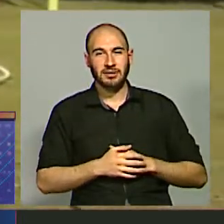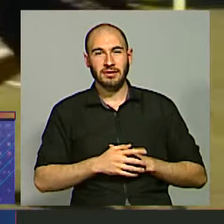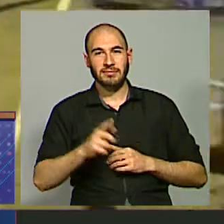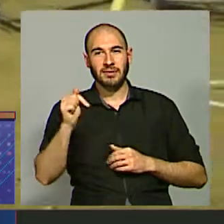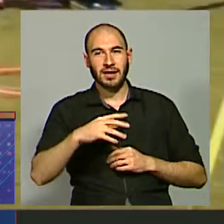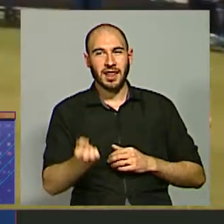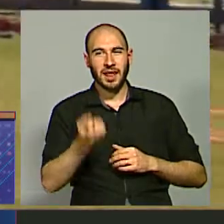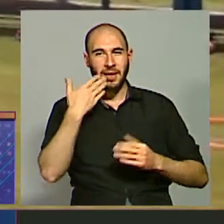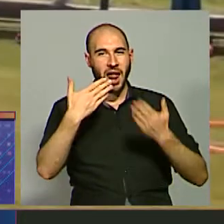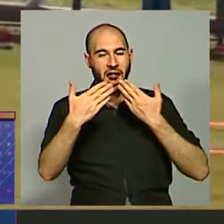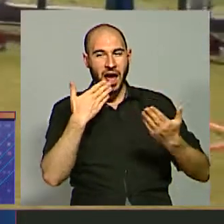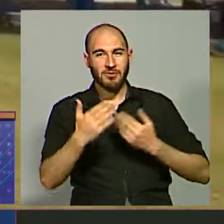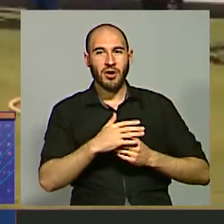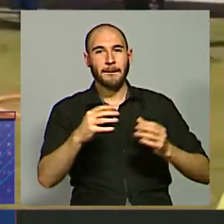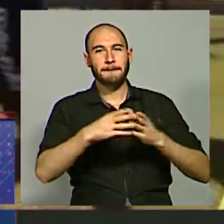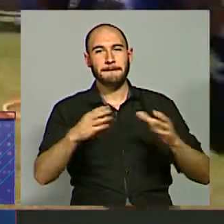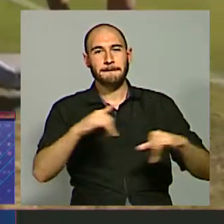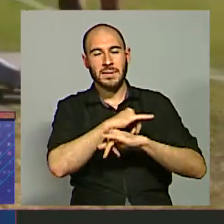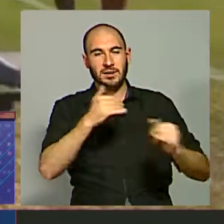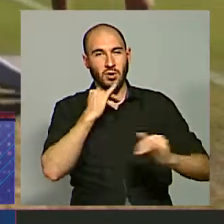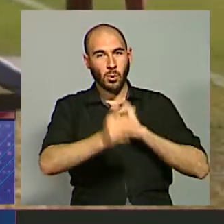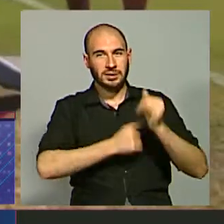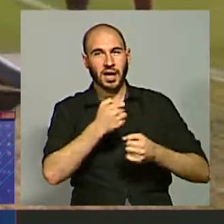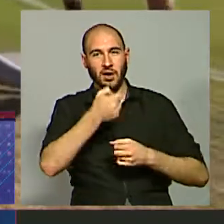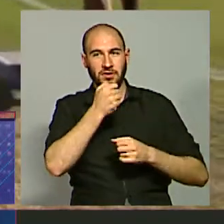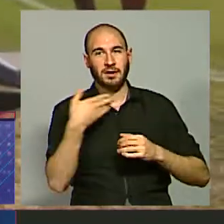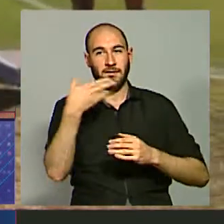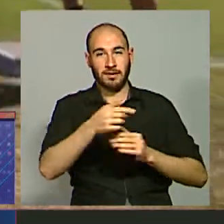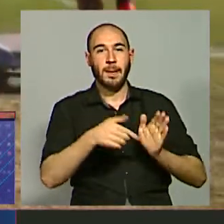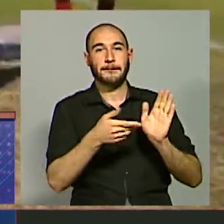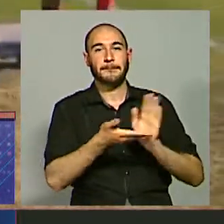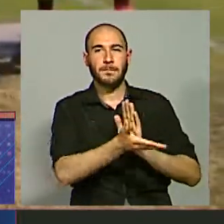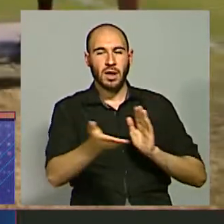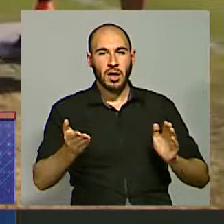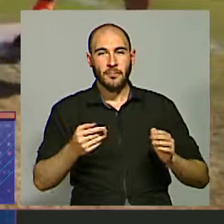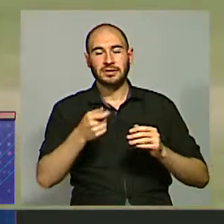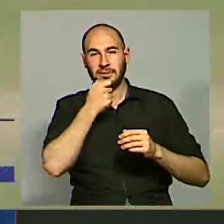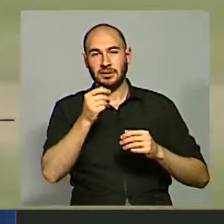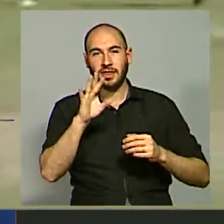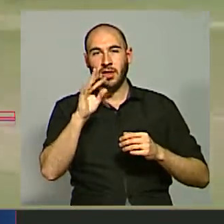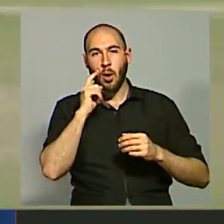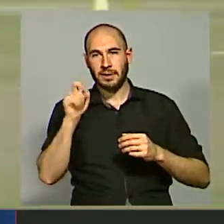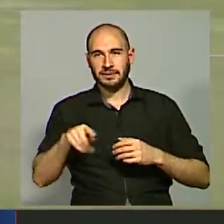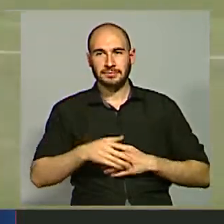mañana habló con los medios de prensa. Estuvimos en la conferencia, compartimos con ustedes la conferencia de prensa de Diego Dabove.